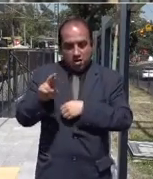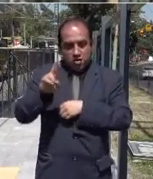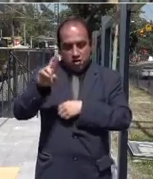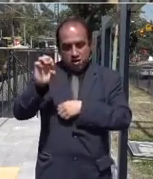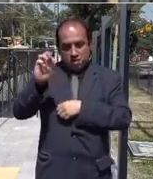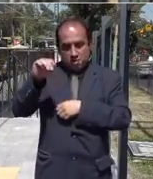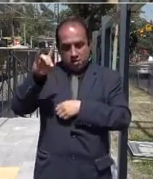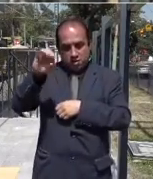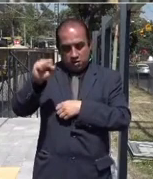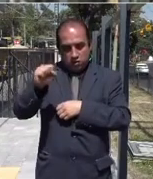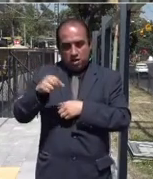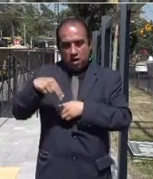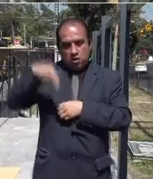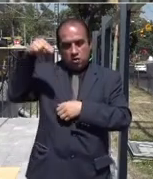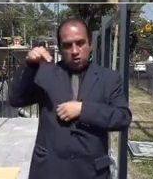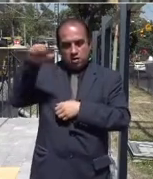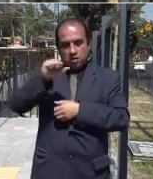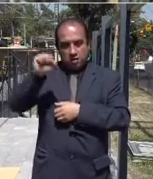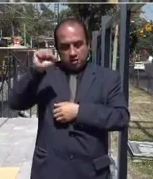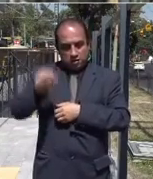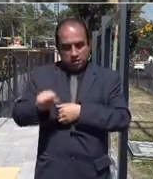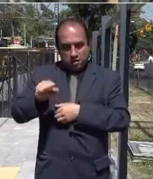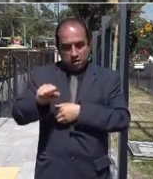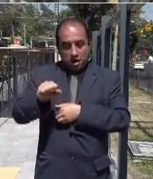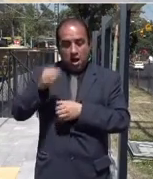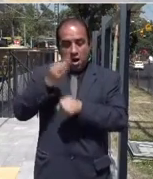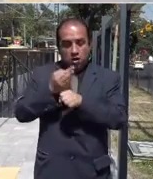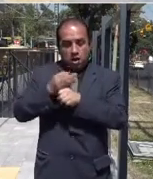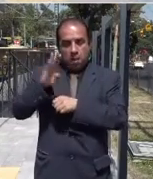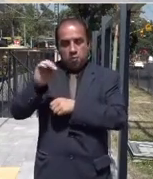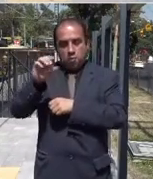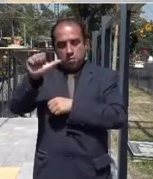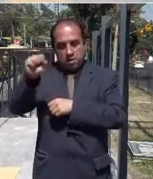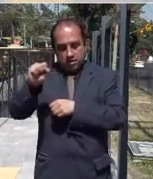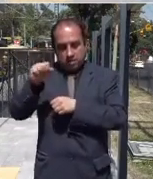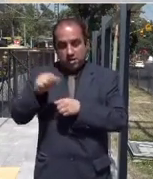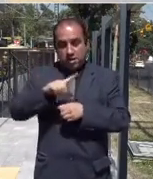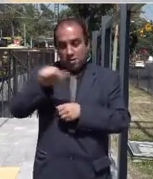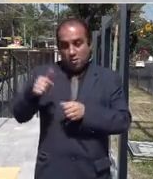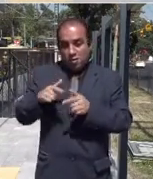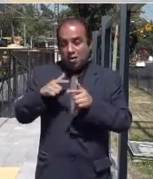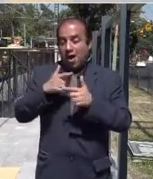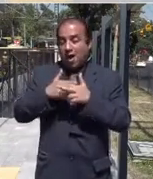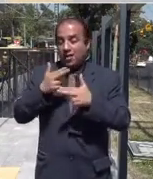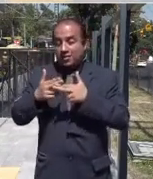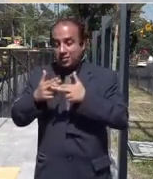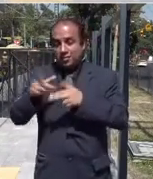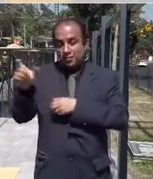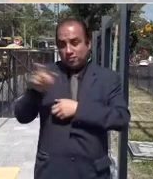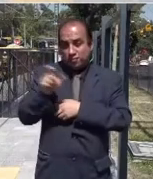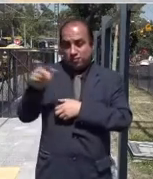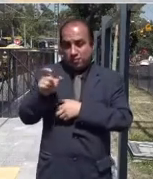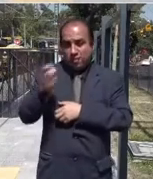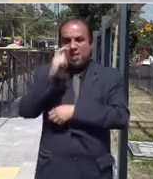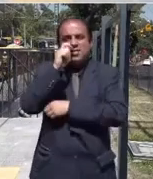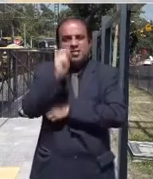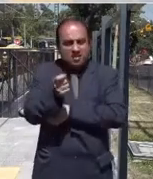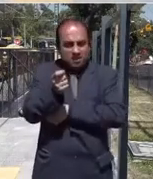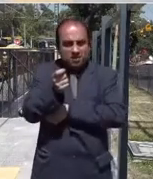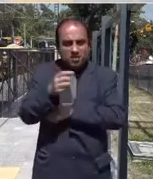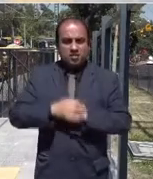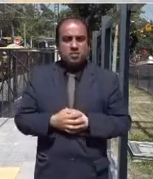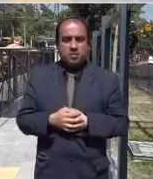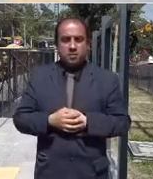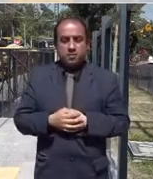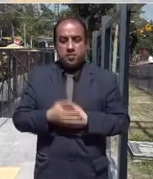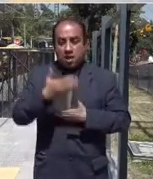ciudad, ahorita hasta Las Bombas, y en la siguiente fase también hasta Xochimilco. Esto quiere decir